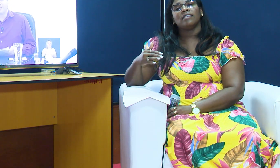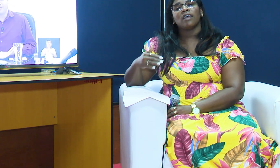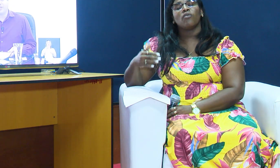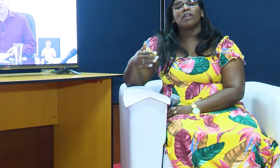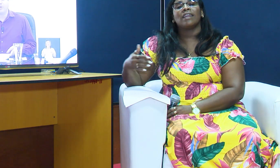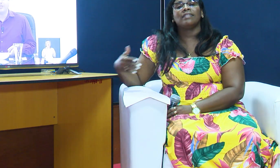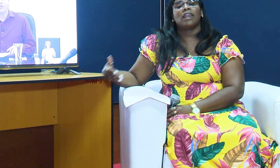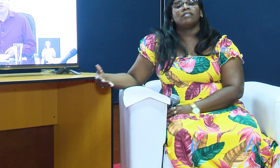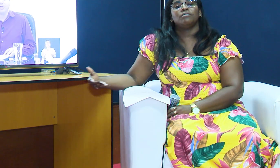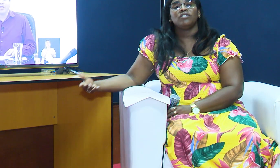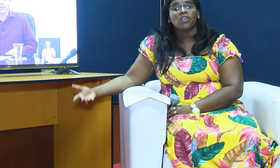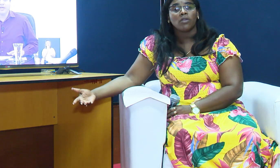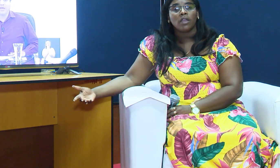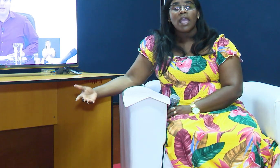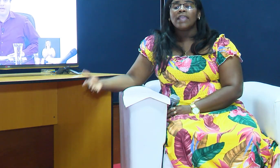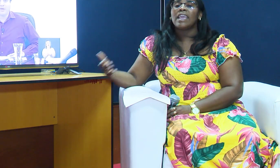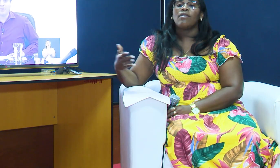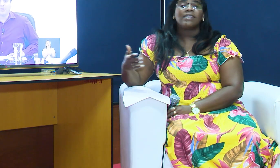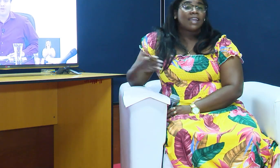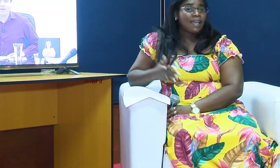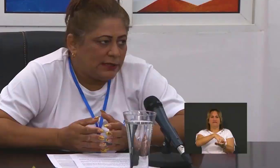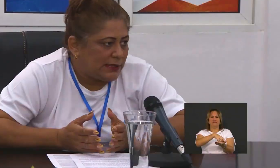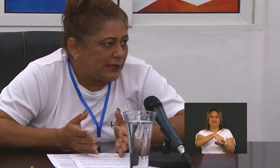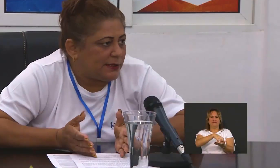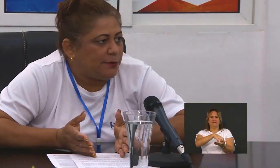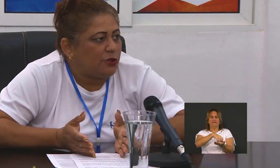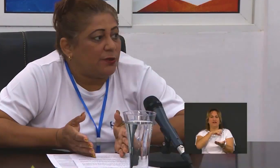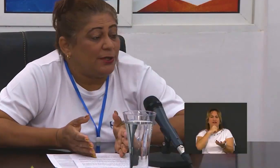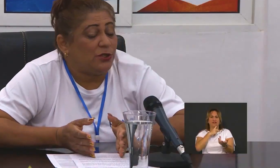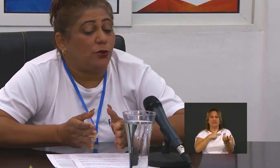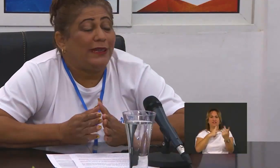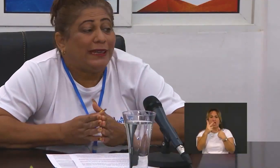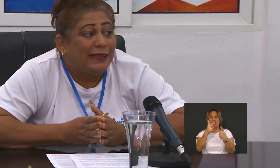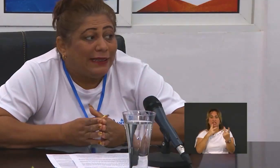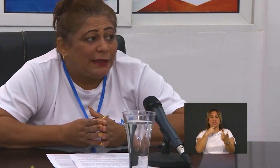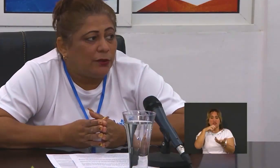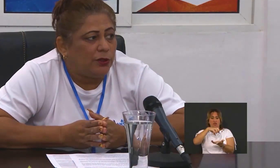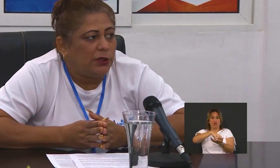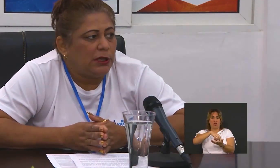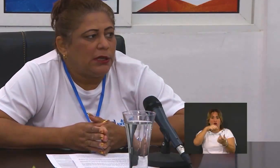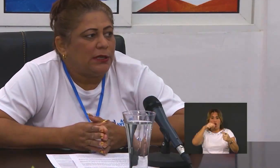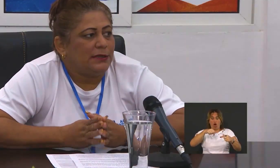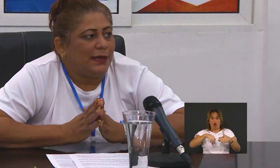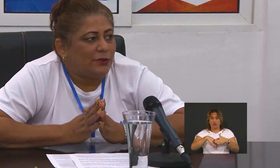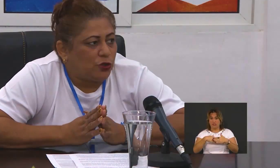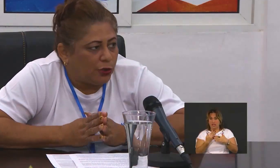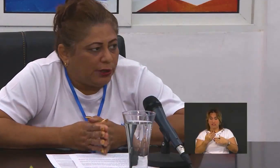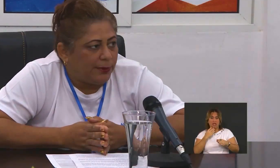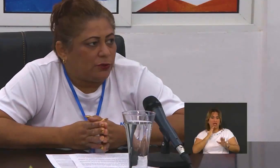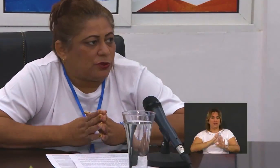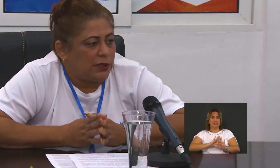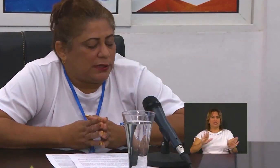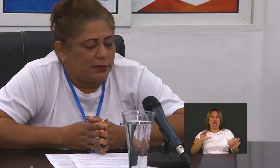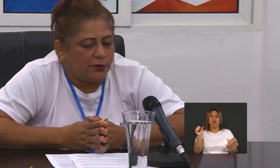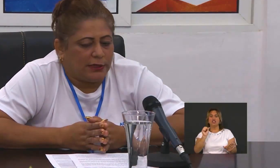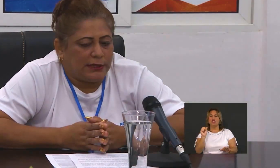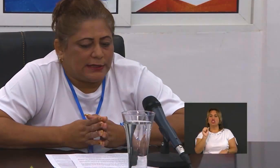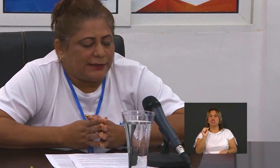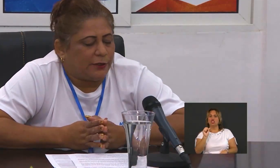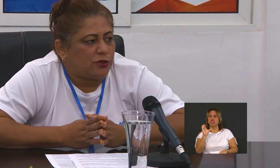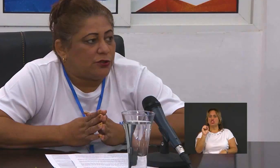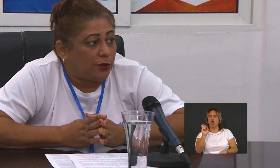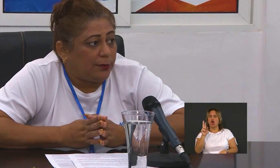se realiza una retransmisión, que no está nada mal. Sin embargo, lo que es necesario es que se haga